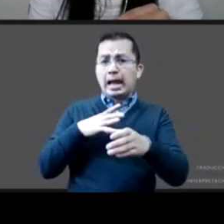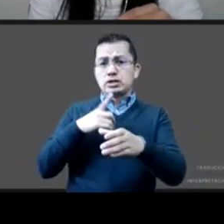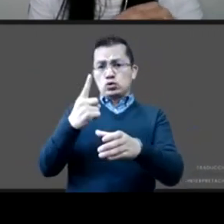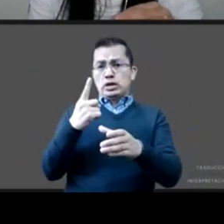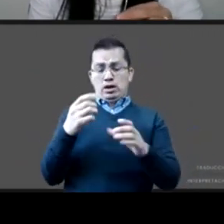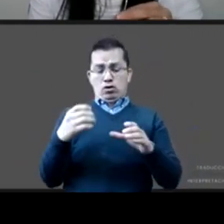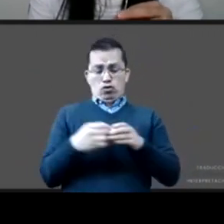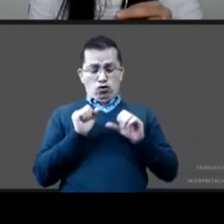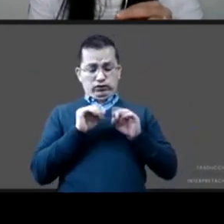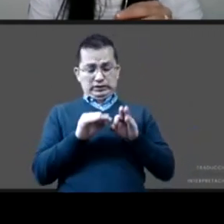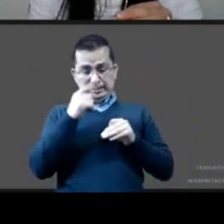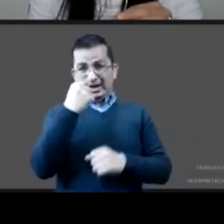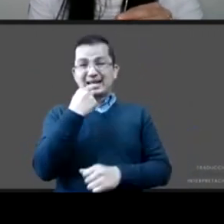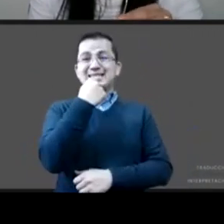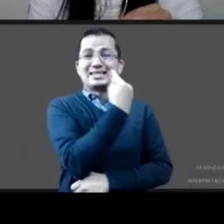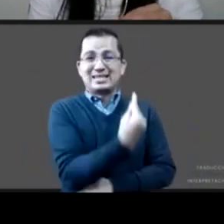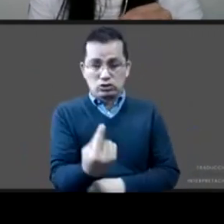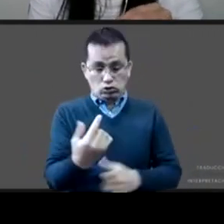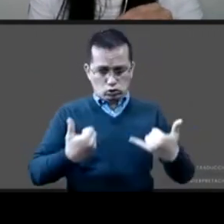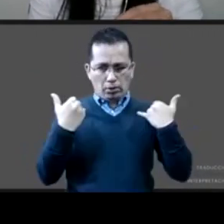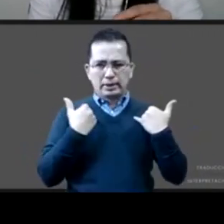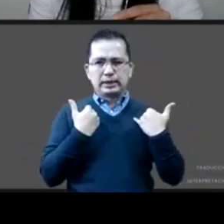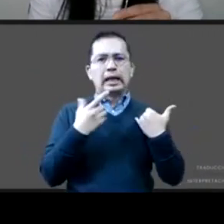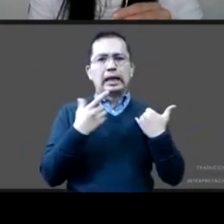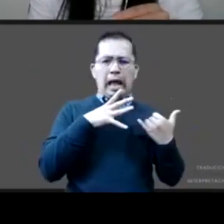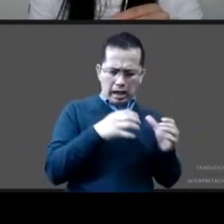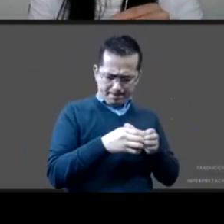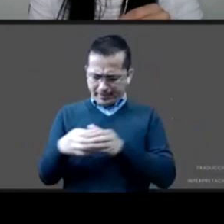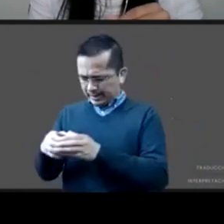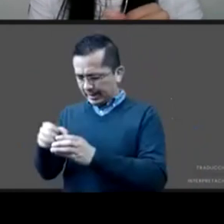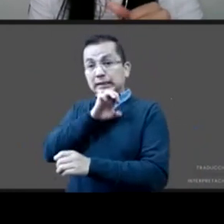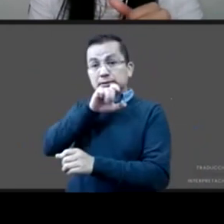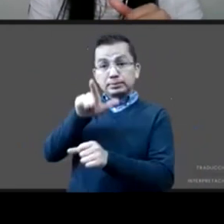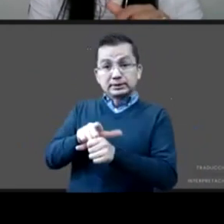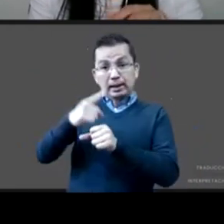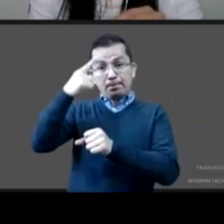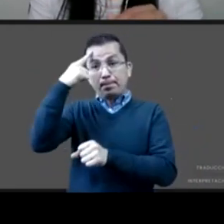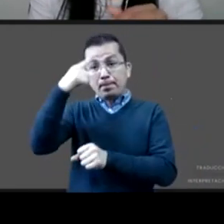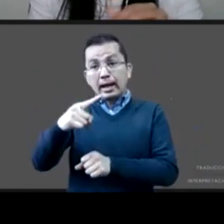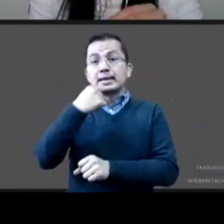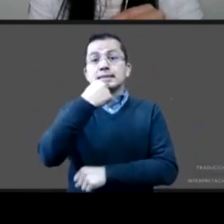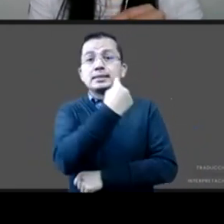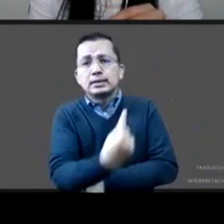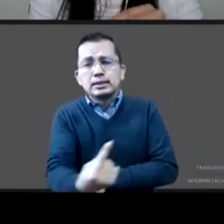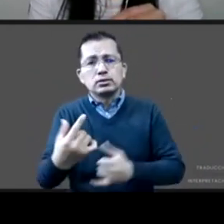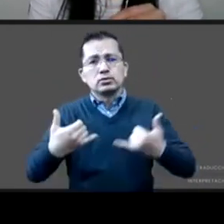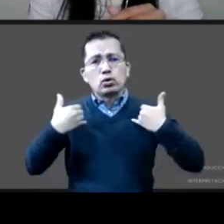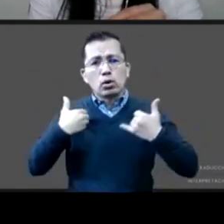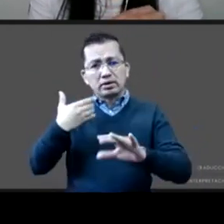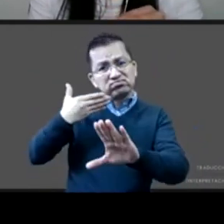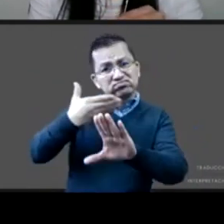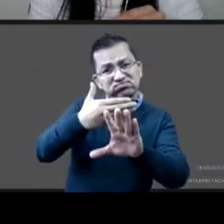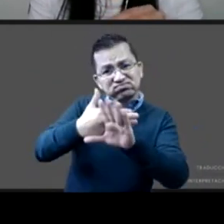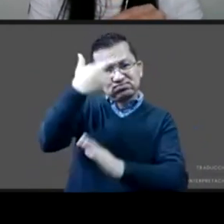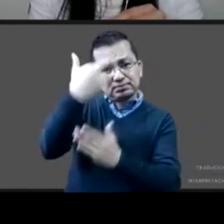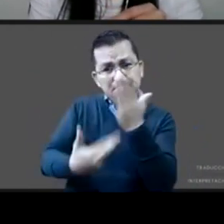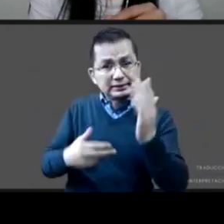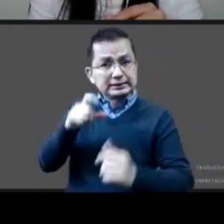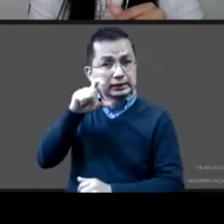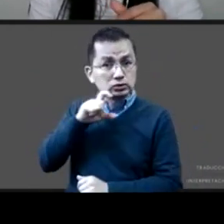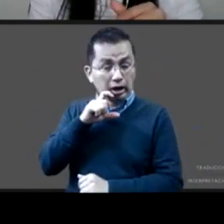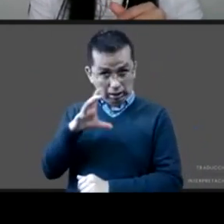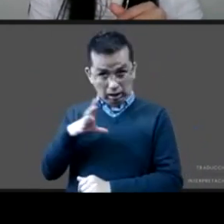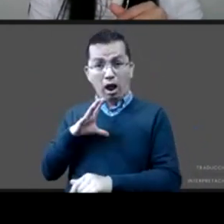especializada para este tipo de delitos sexuales contra niños y niñas. Y también preguntan qué tanto están